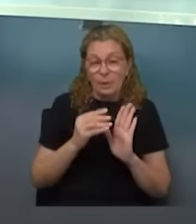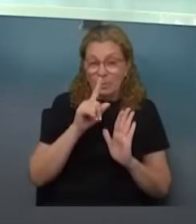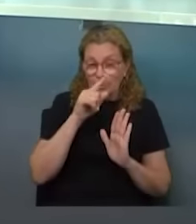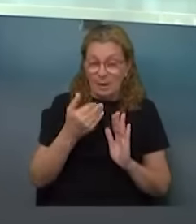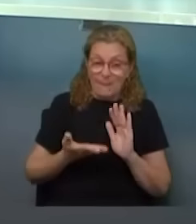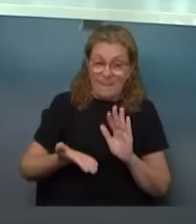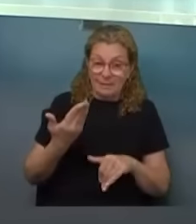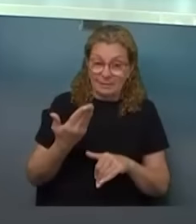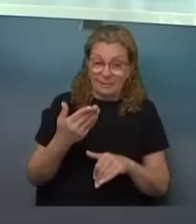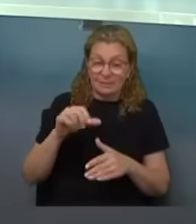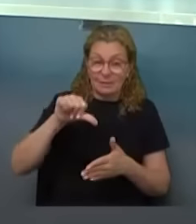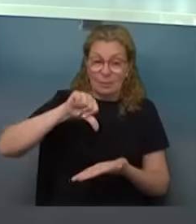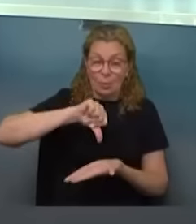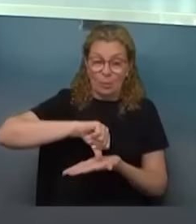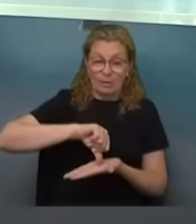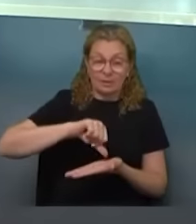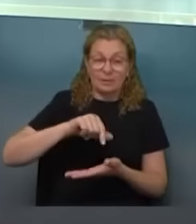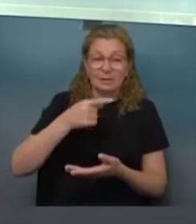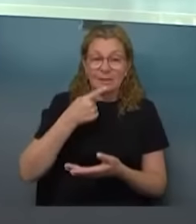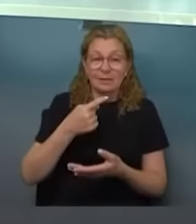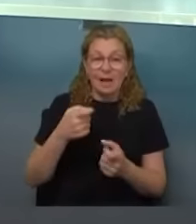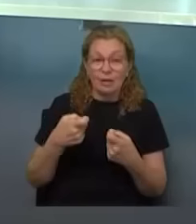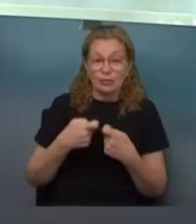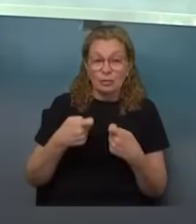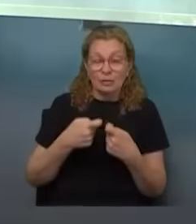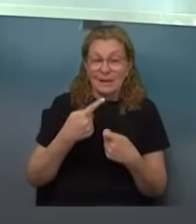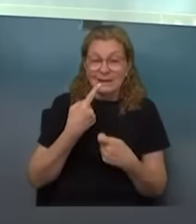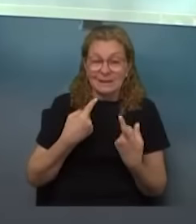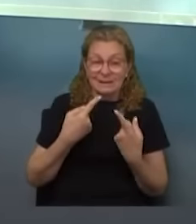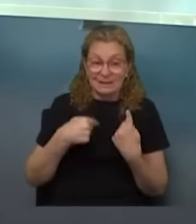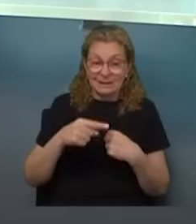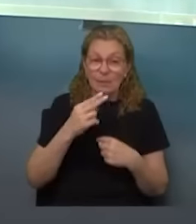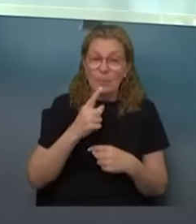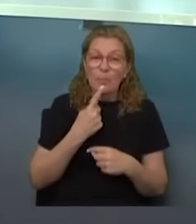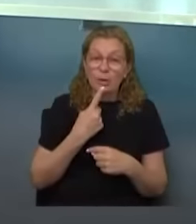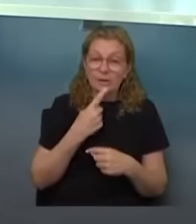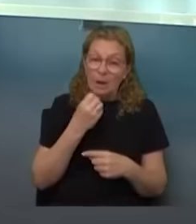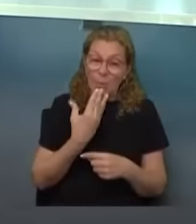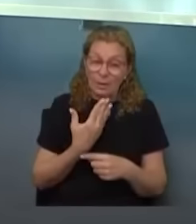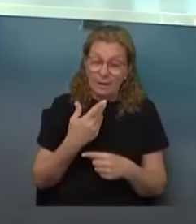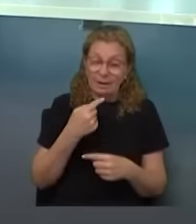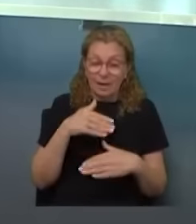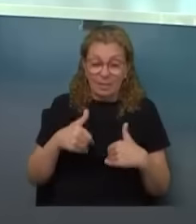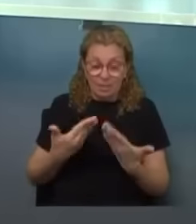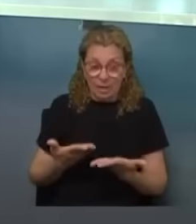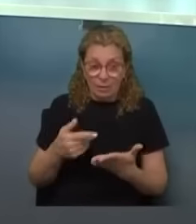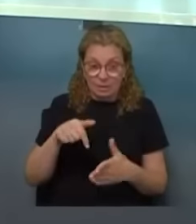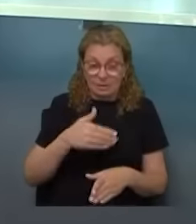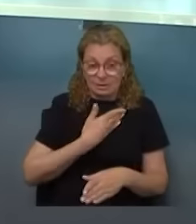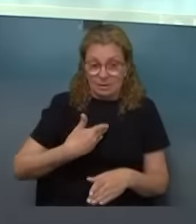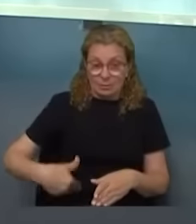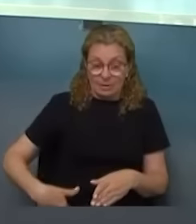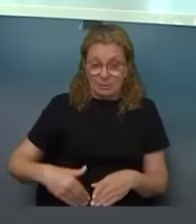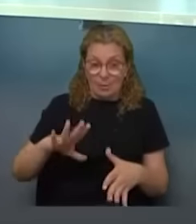mayor del país está asociada a lo que entiende son políticas efectivas o positivas que se han aplicado durante la actual gestión en